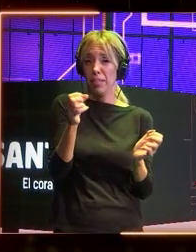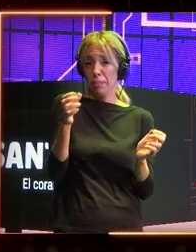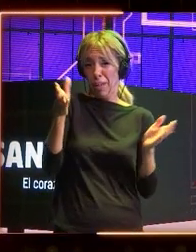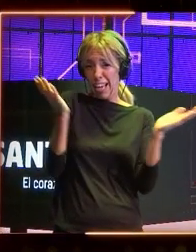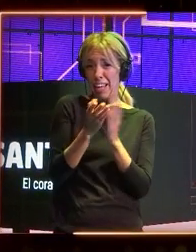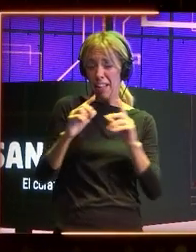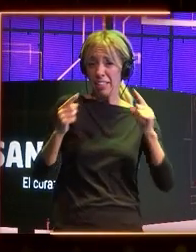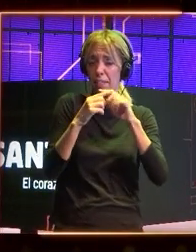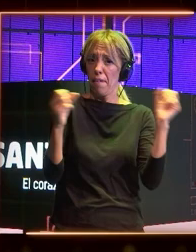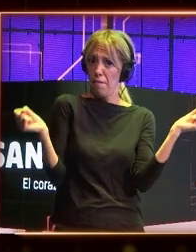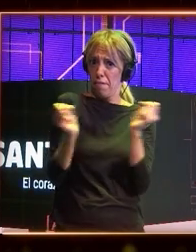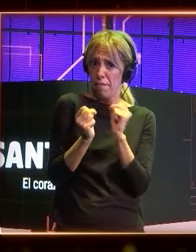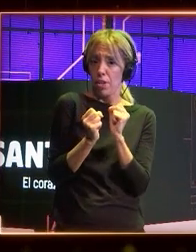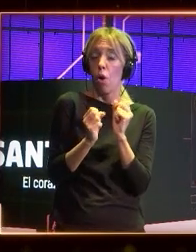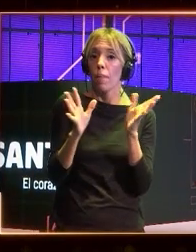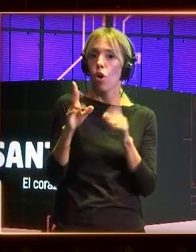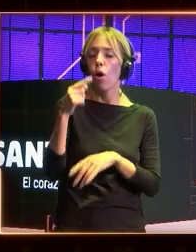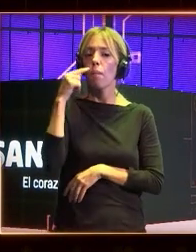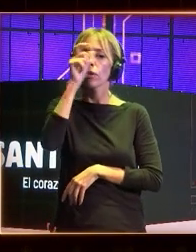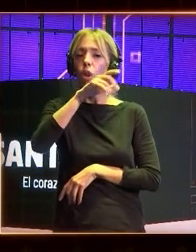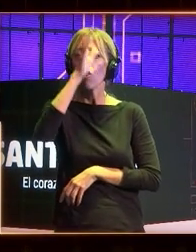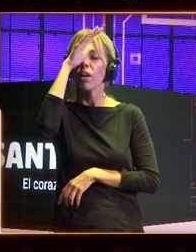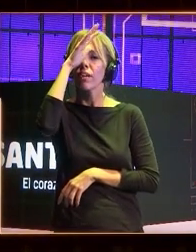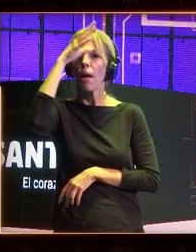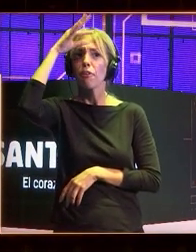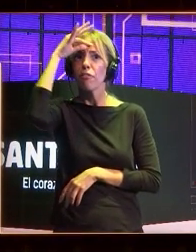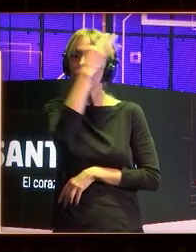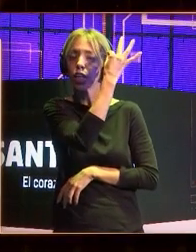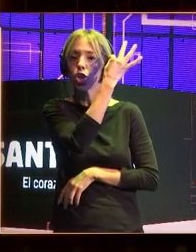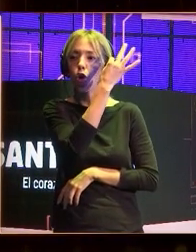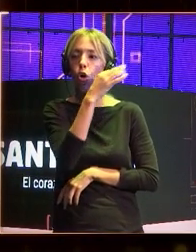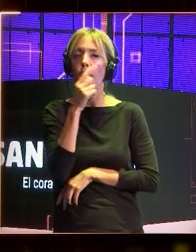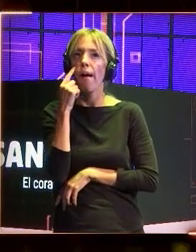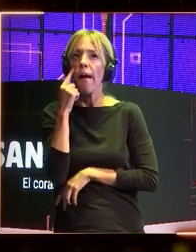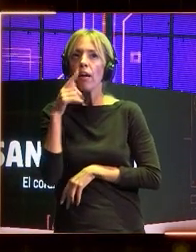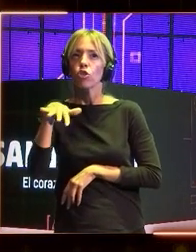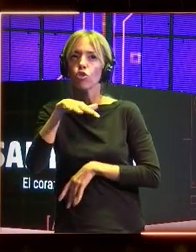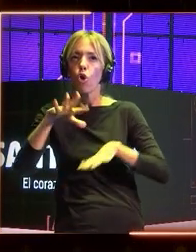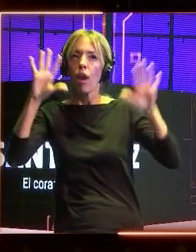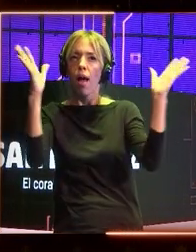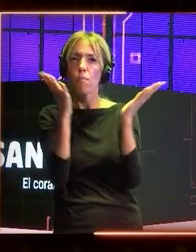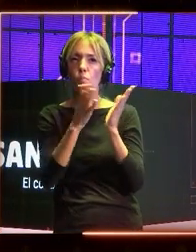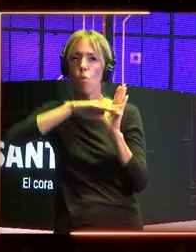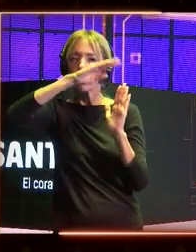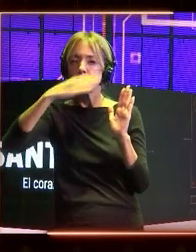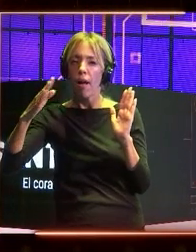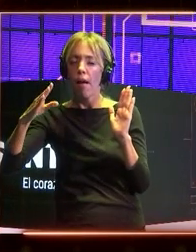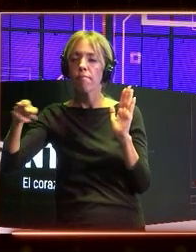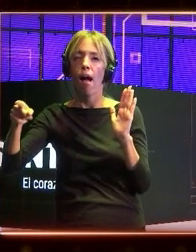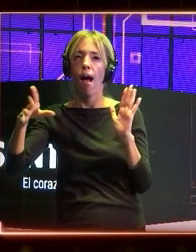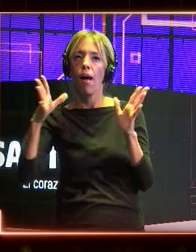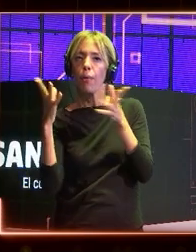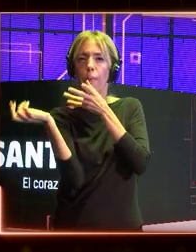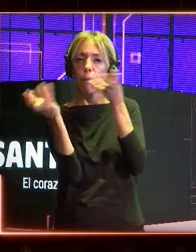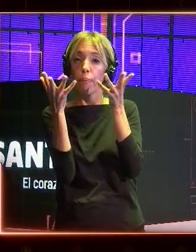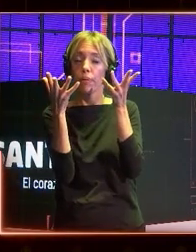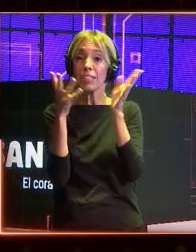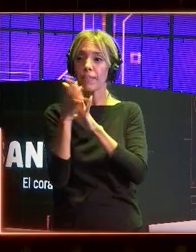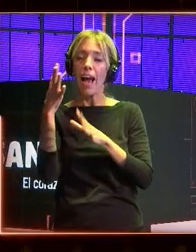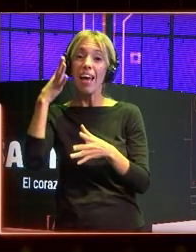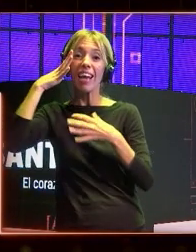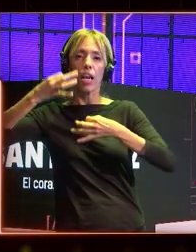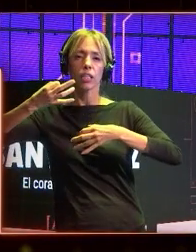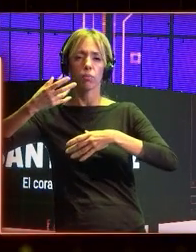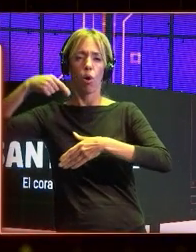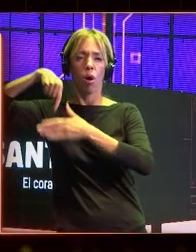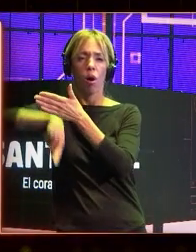Trump tiene flequillo y como tiene flequillo y está las cañadas del teide sí se despeina vale Y esto añade realismo y son patrones que la